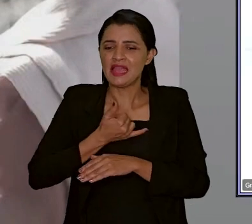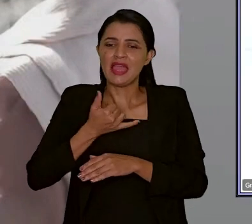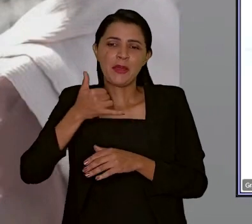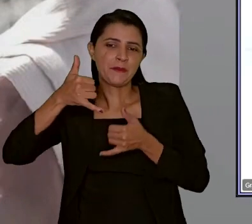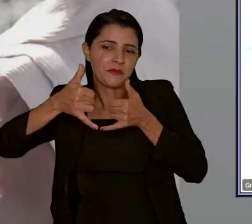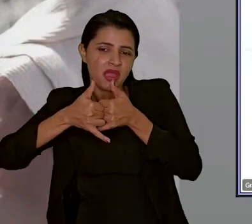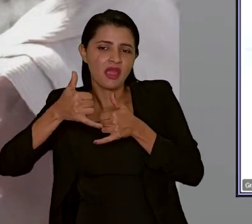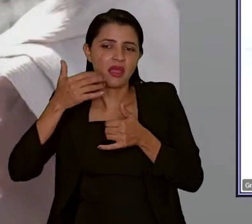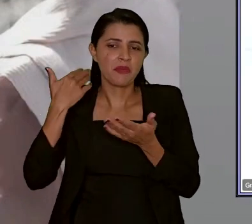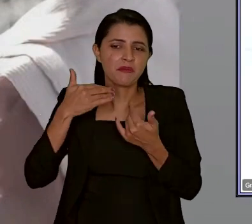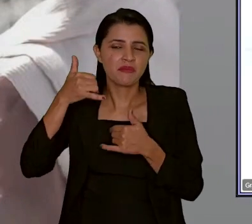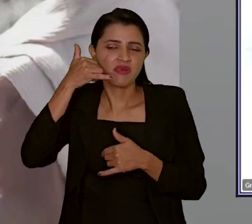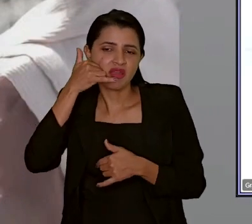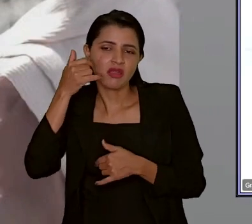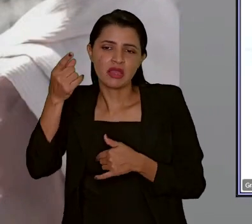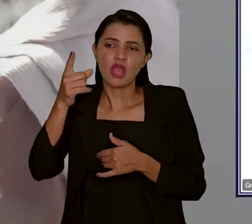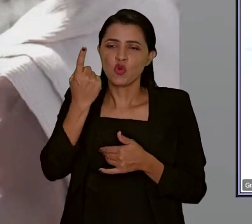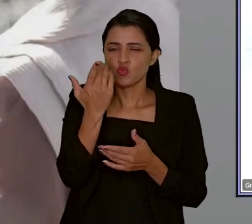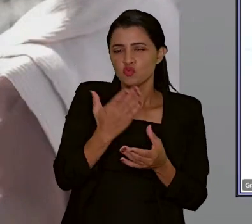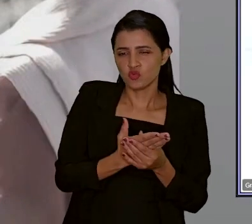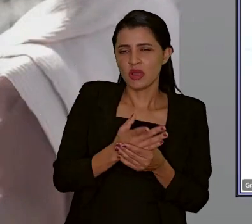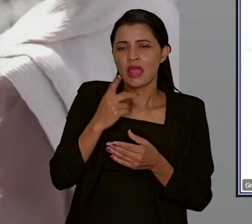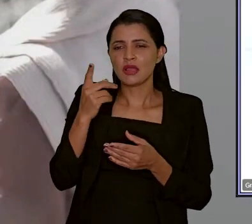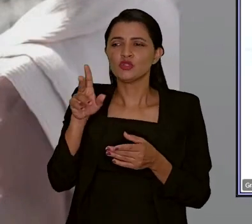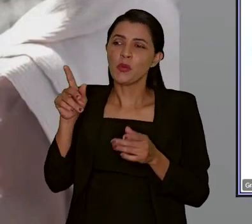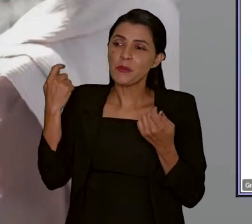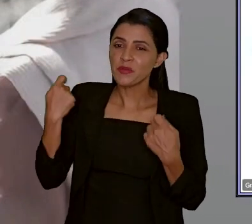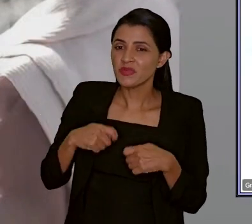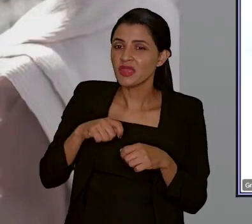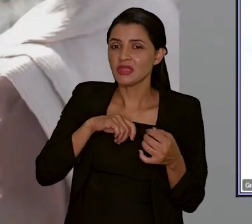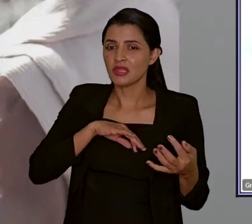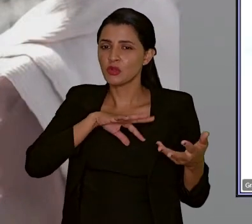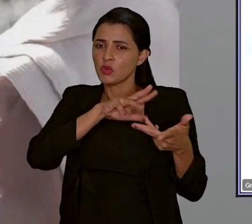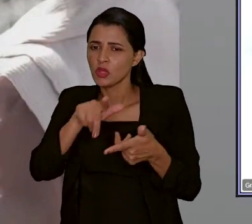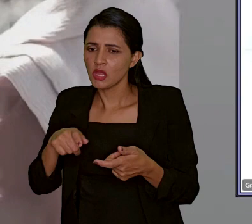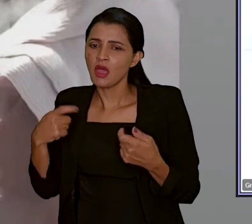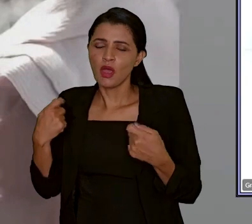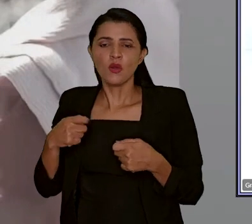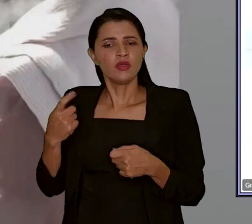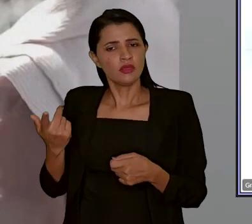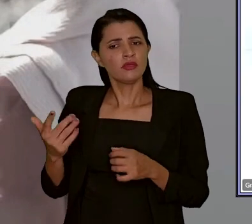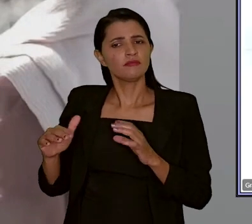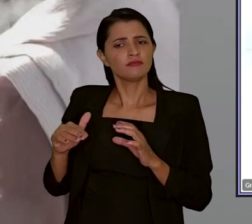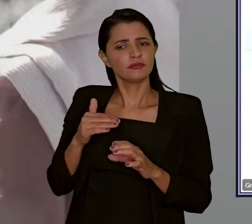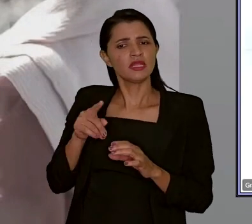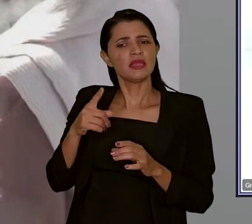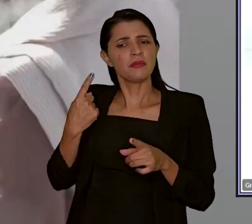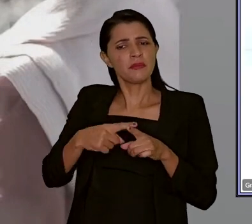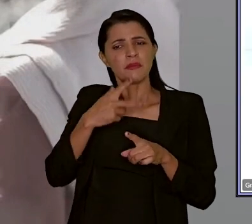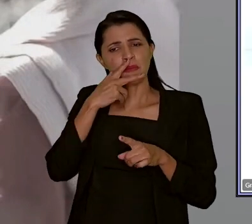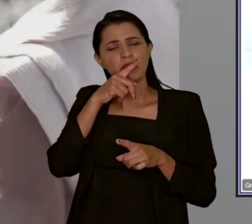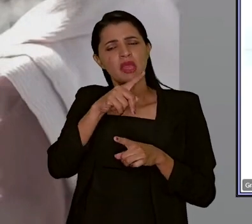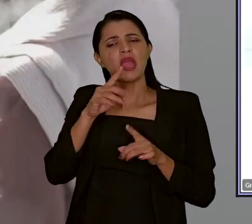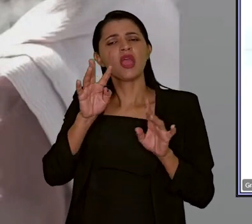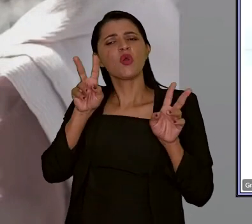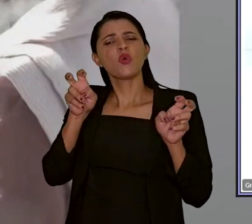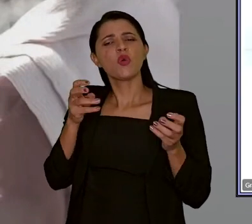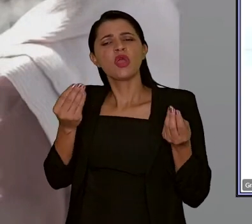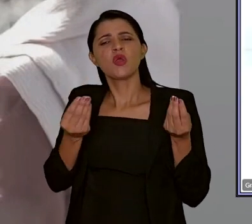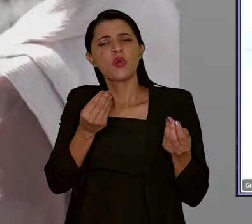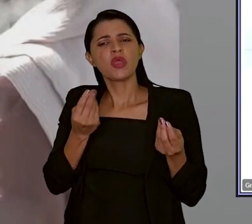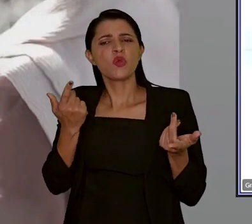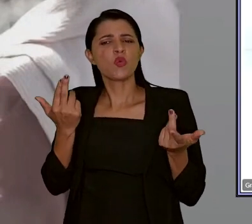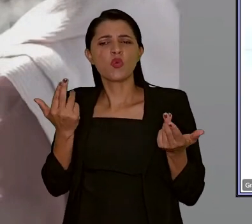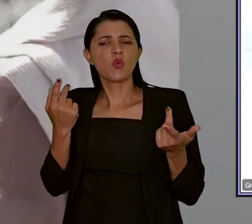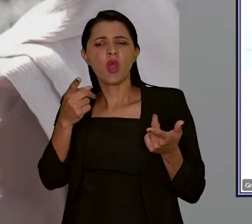usted tiene un caso de restitución internacional y veo que está tratándolo como si fuera la